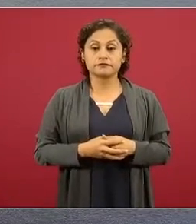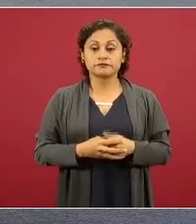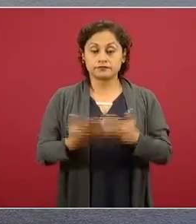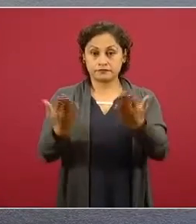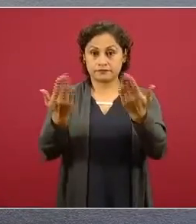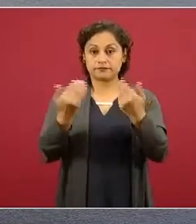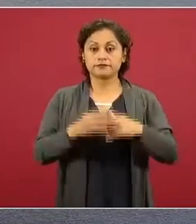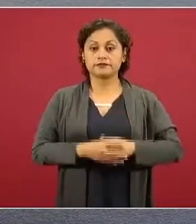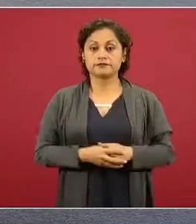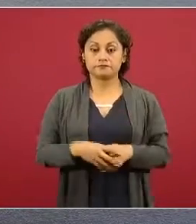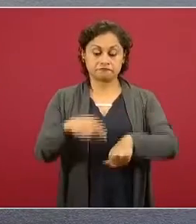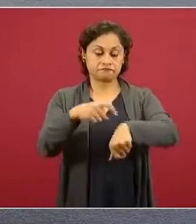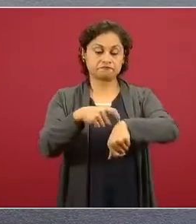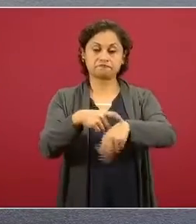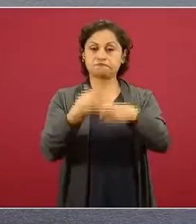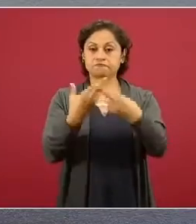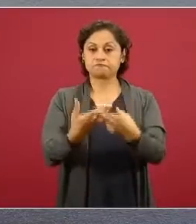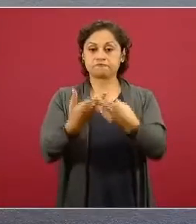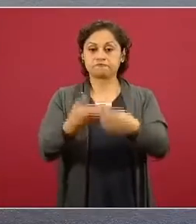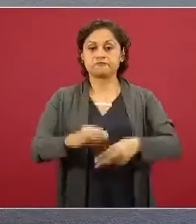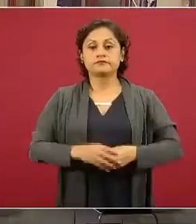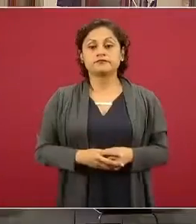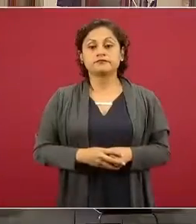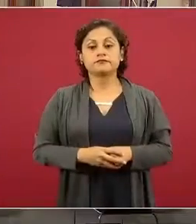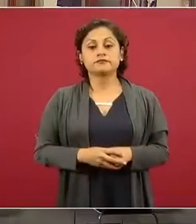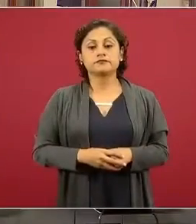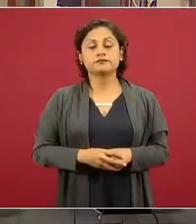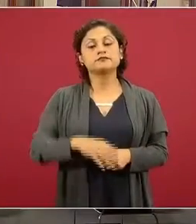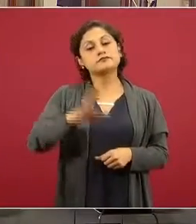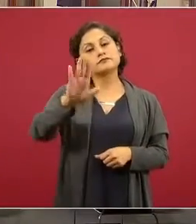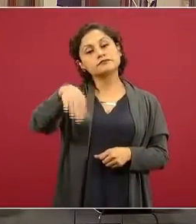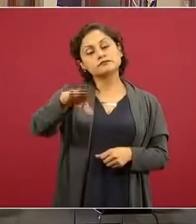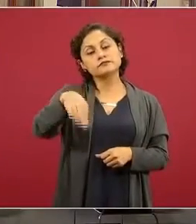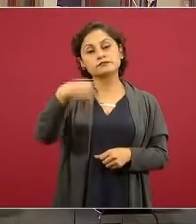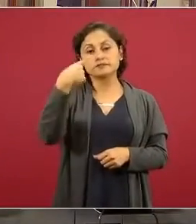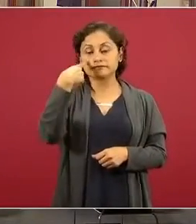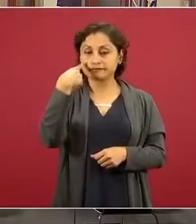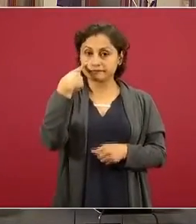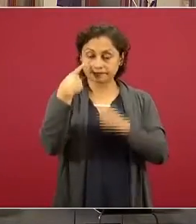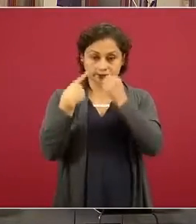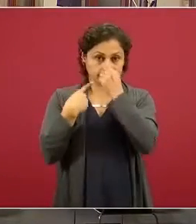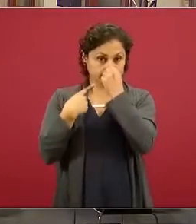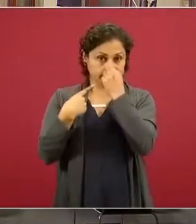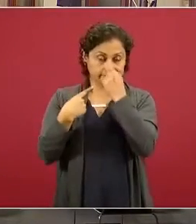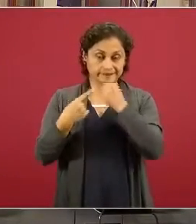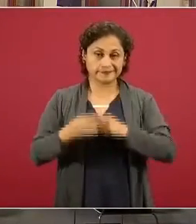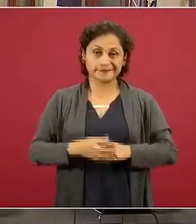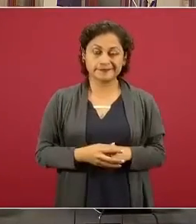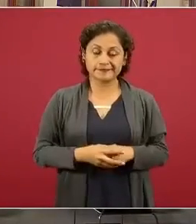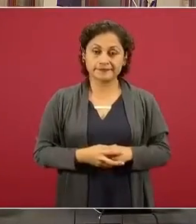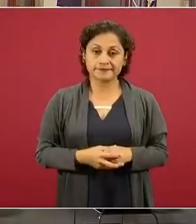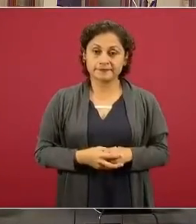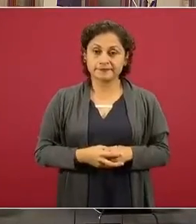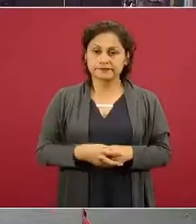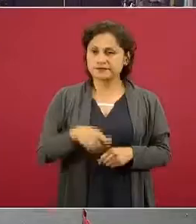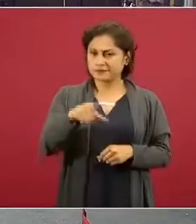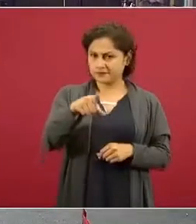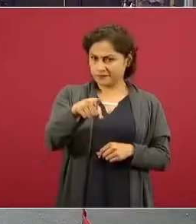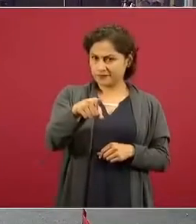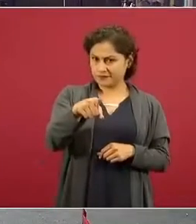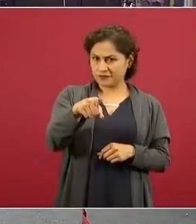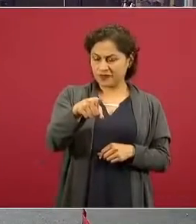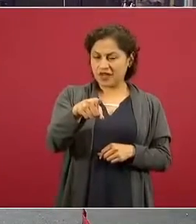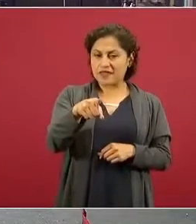Adelante, tenemos tiempo todavía. Ajá. Oiga, ustedes se han preguntado qué debemos de